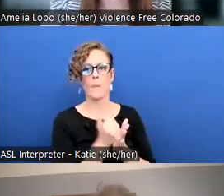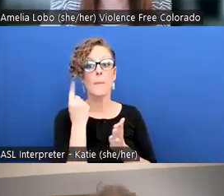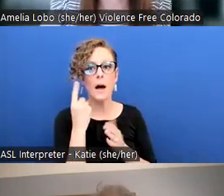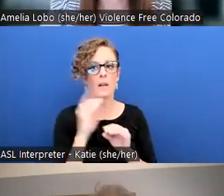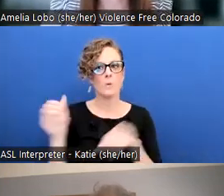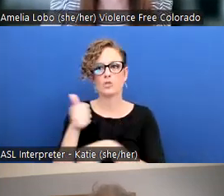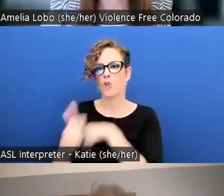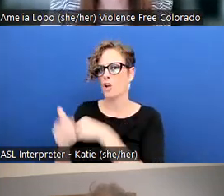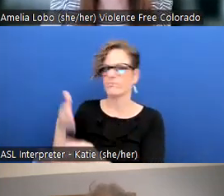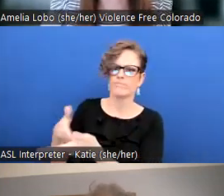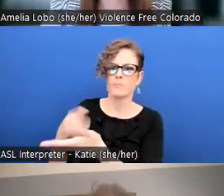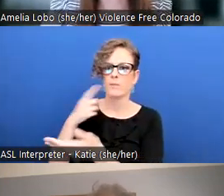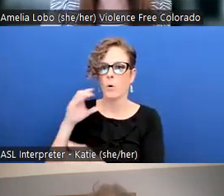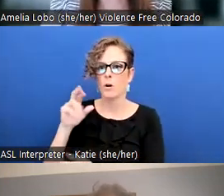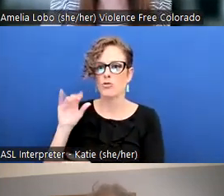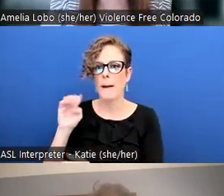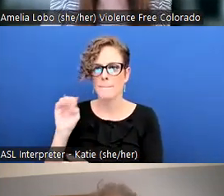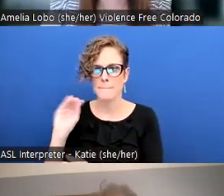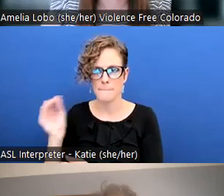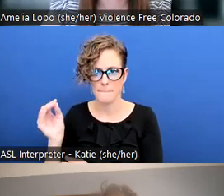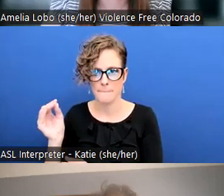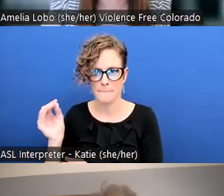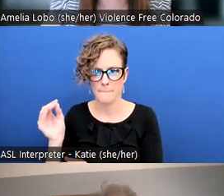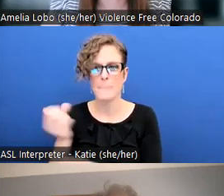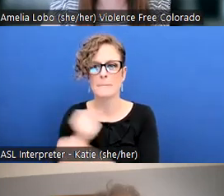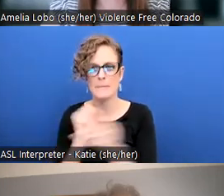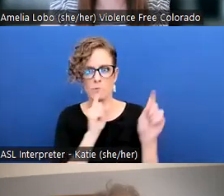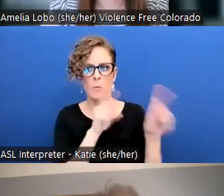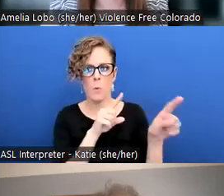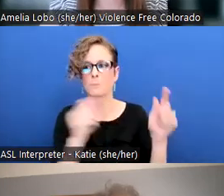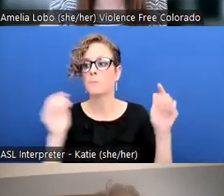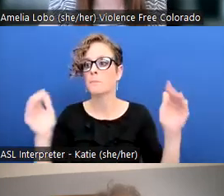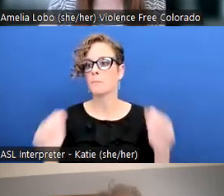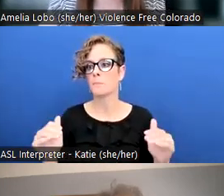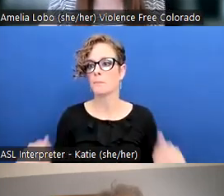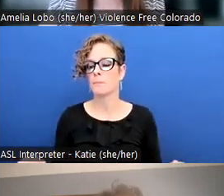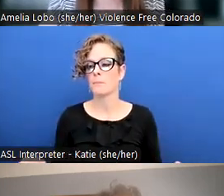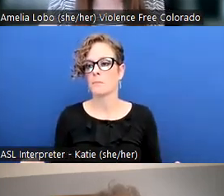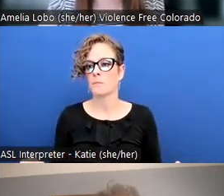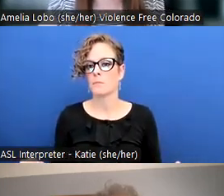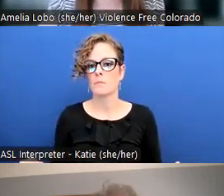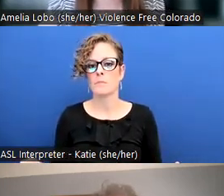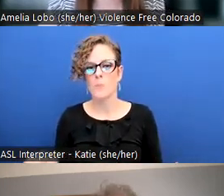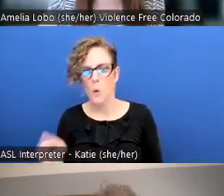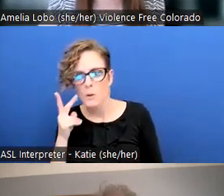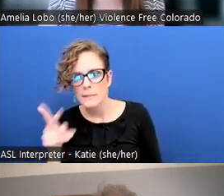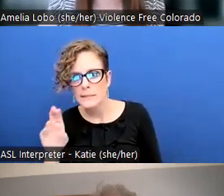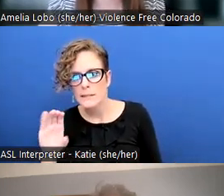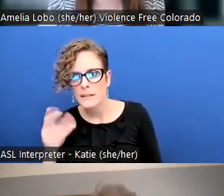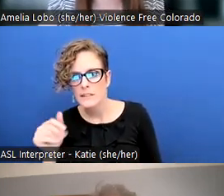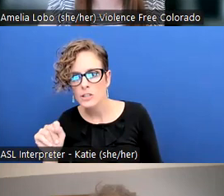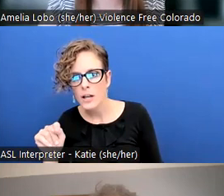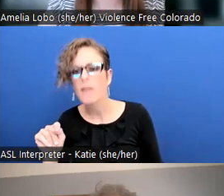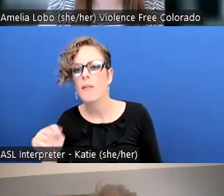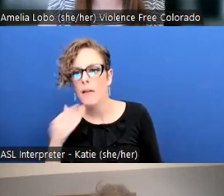denunciar crímenes sin que se les acuse a ellos mismos de un delito.